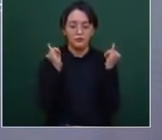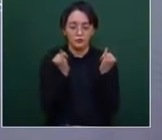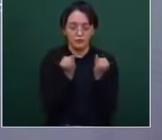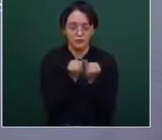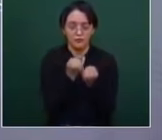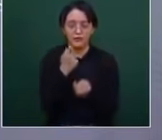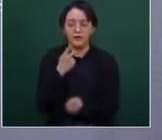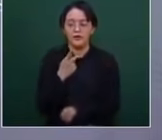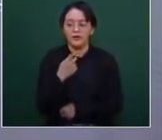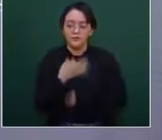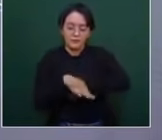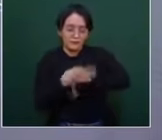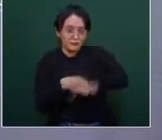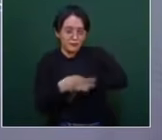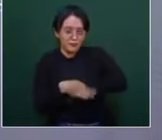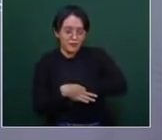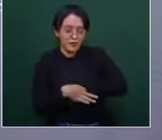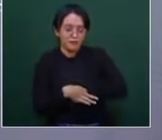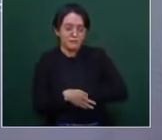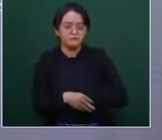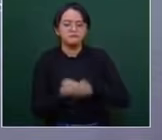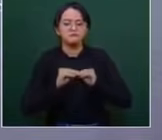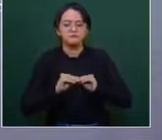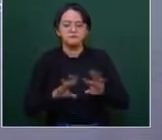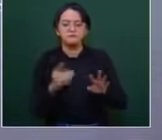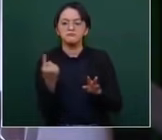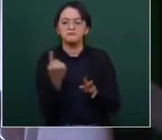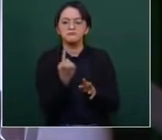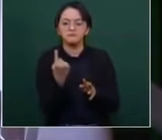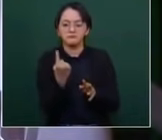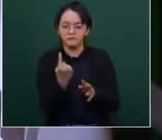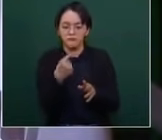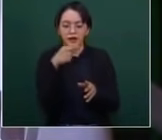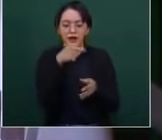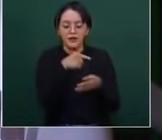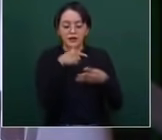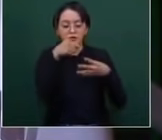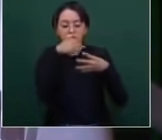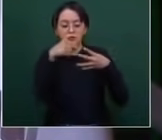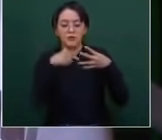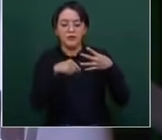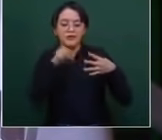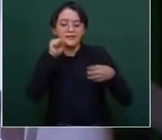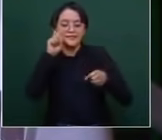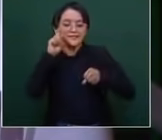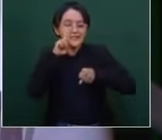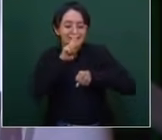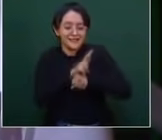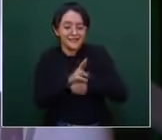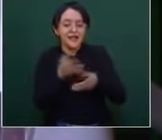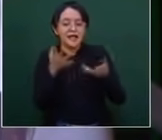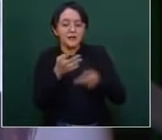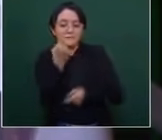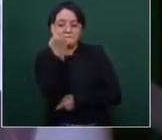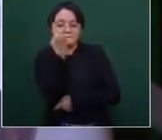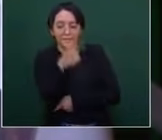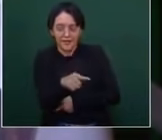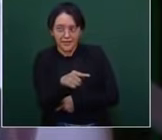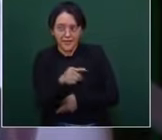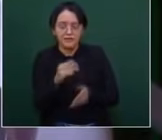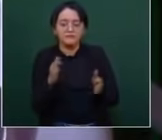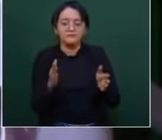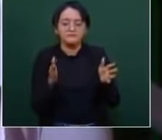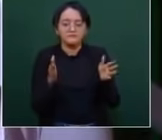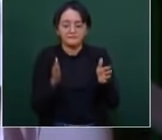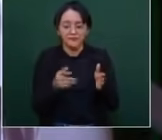la circular para crear 4 secretarías que se harían cargo de los